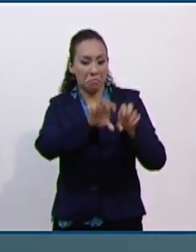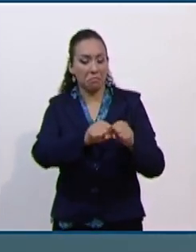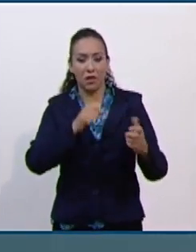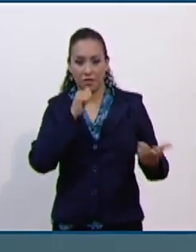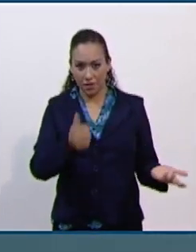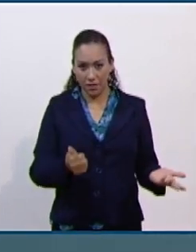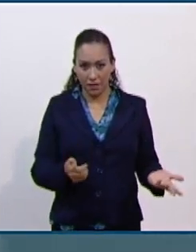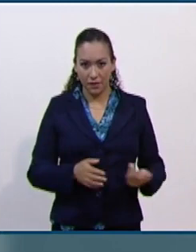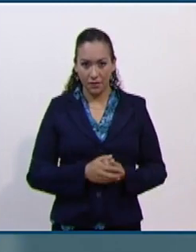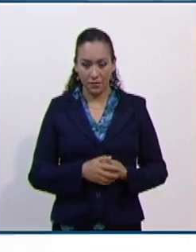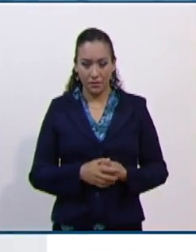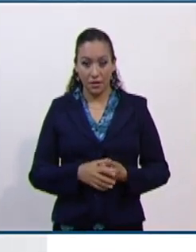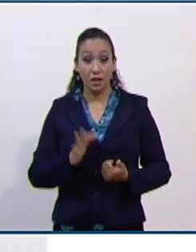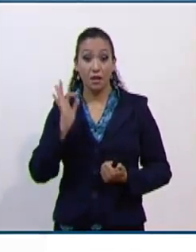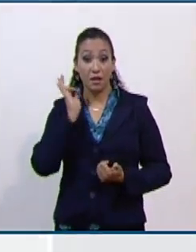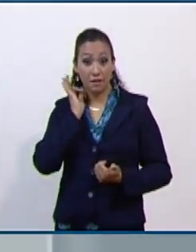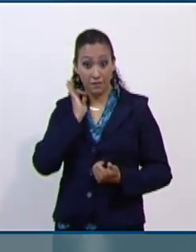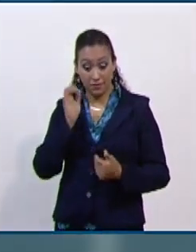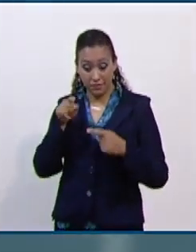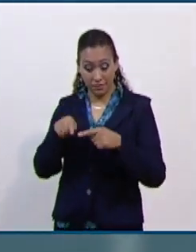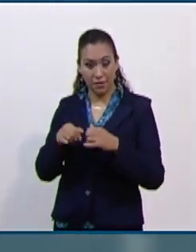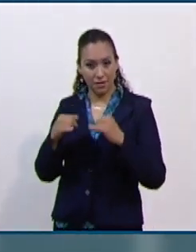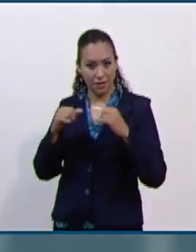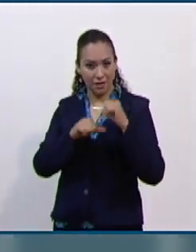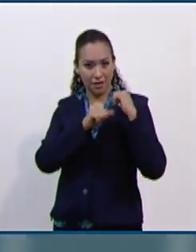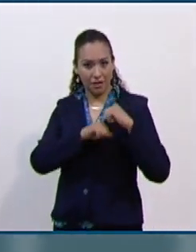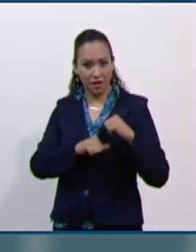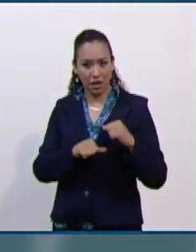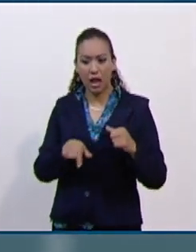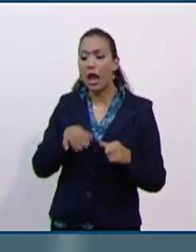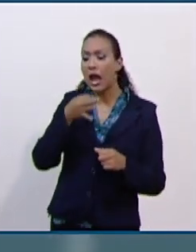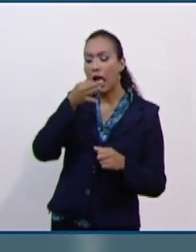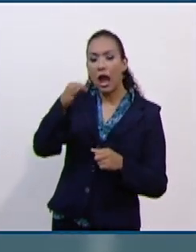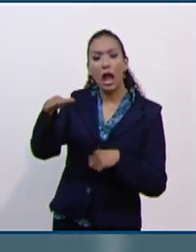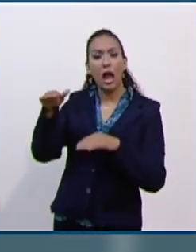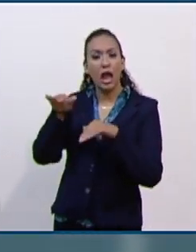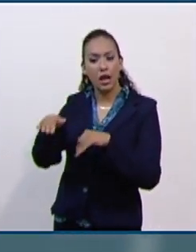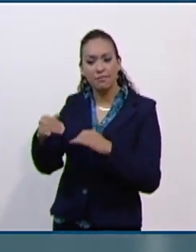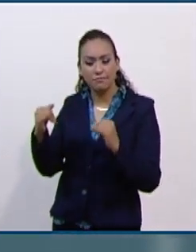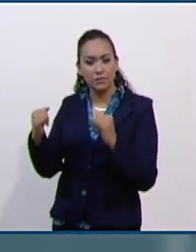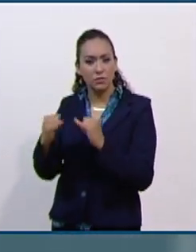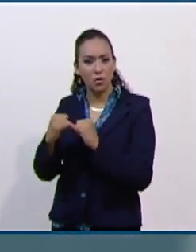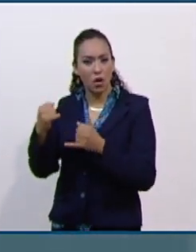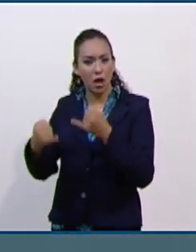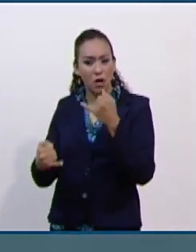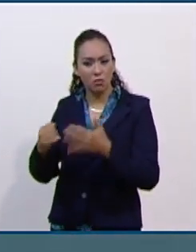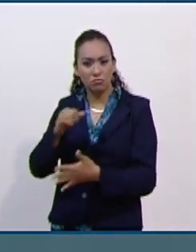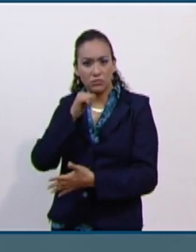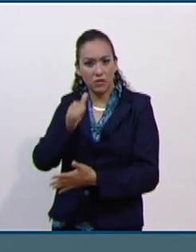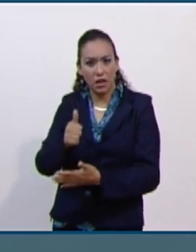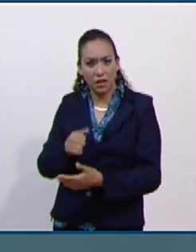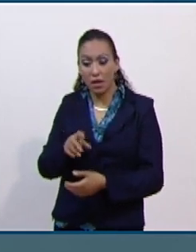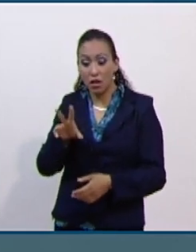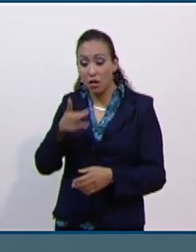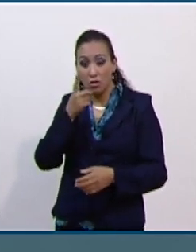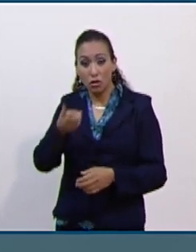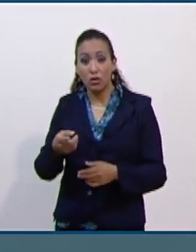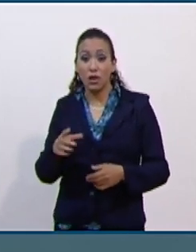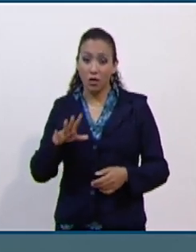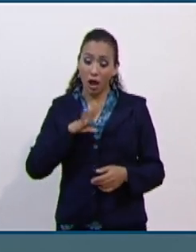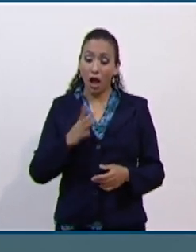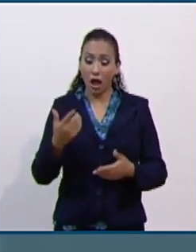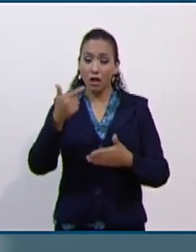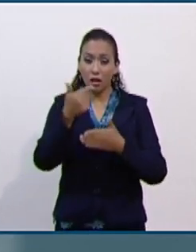ningún momento la Fiscalía Capitalina comunicó al juez federal de manera formal que existía una orden de captura contra alguno de